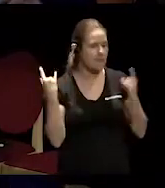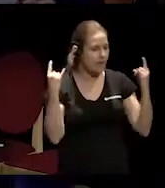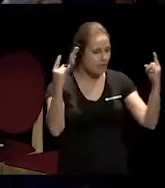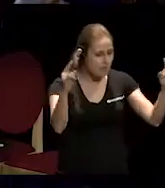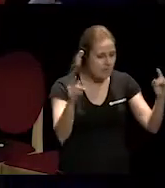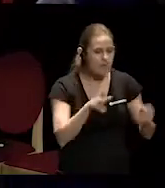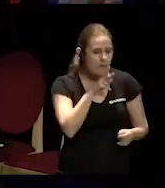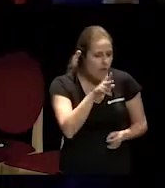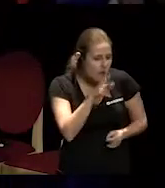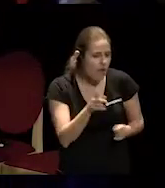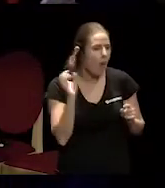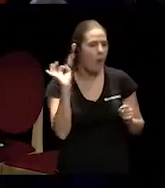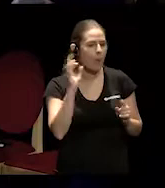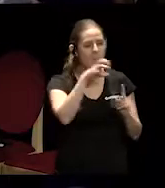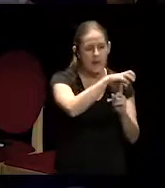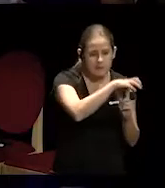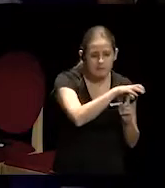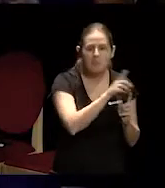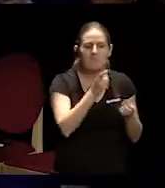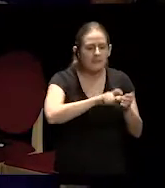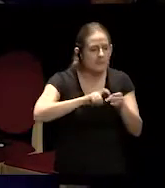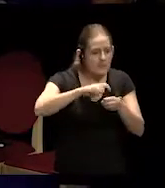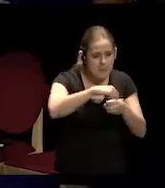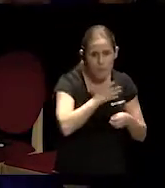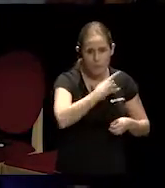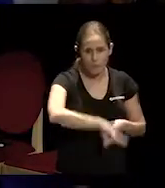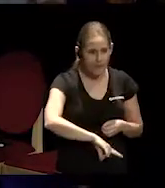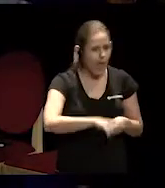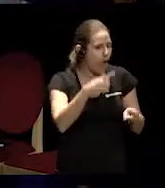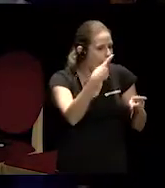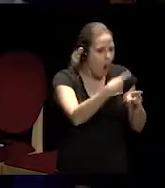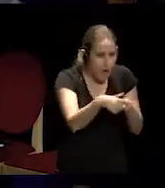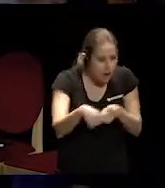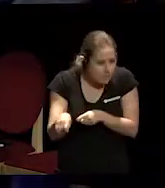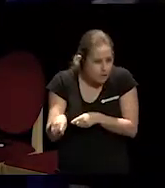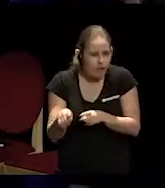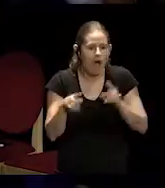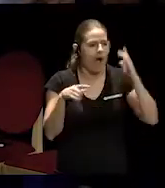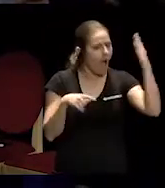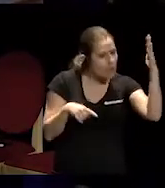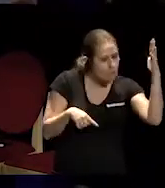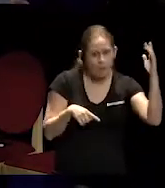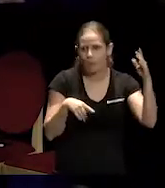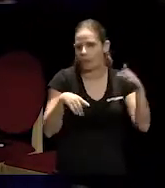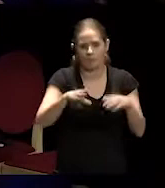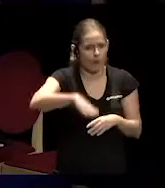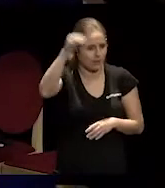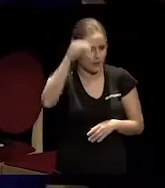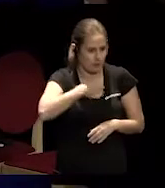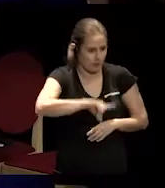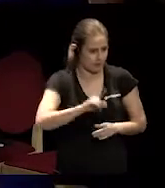toparse, chocar con los objetos, con esas colinas, con esos promontorios, y claro, entonces